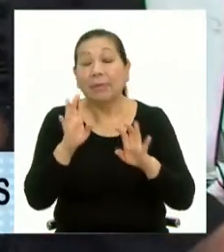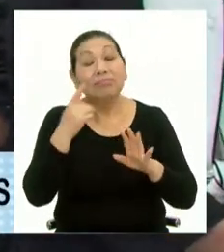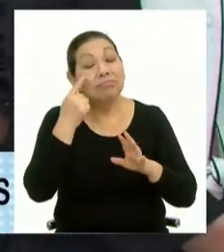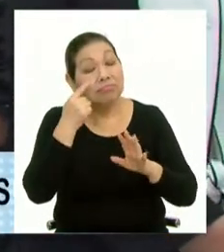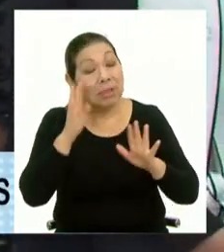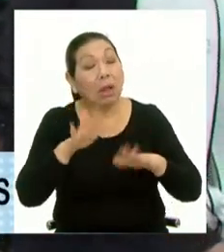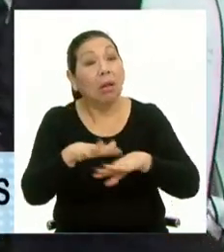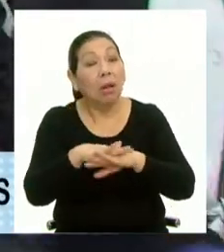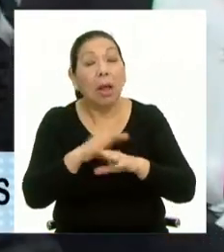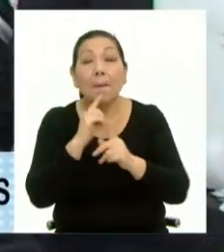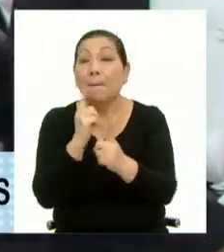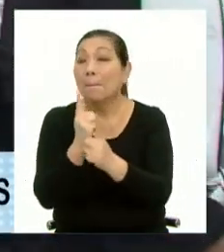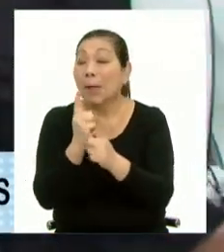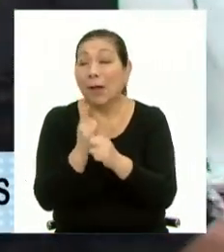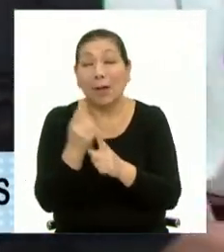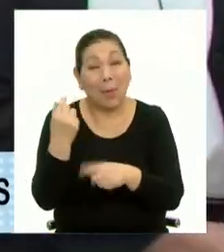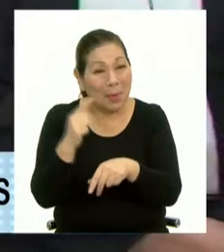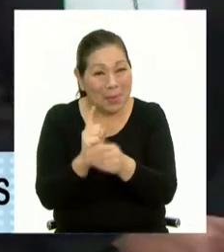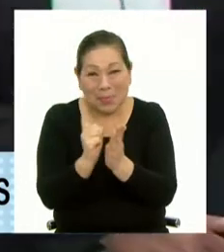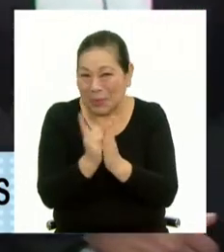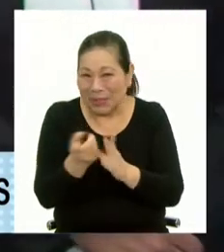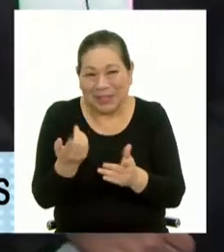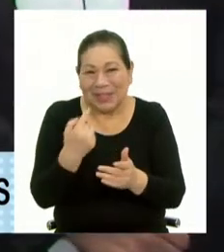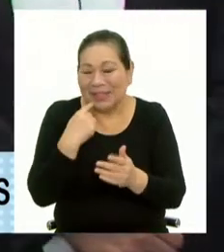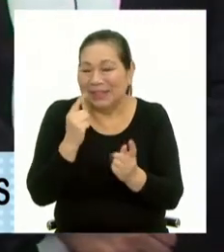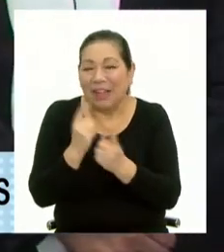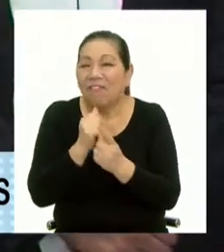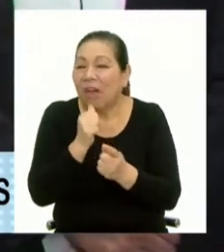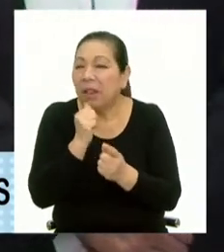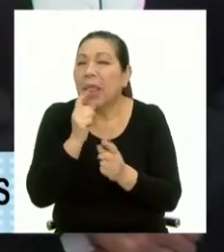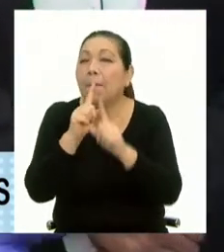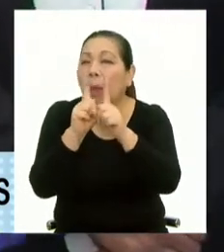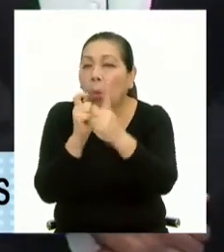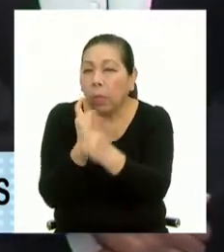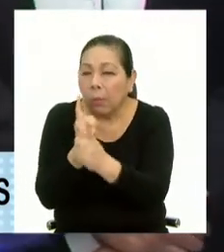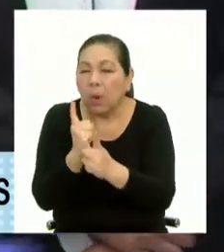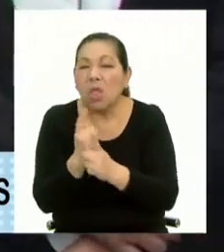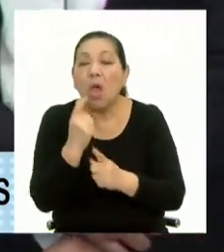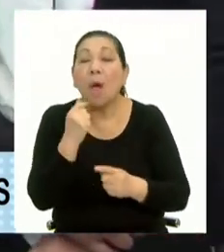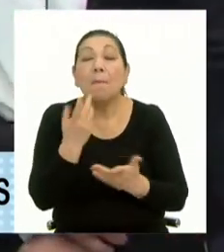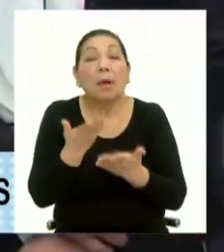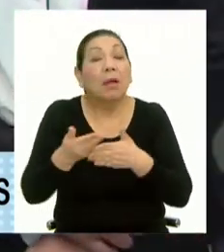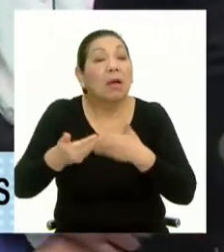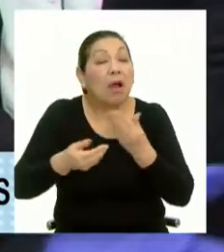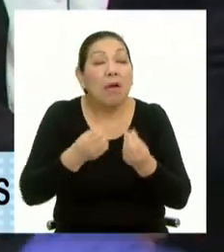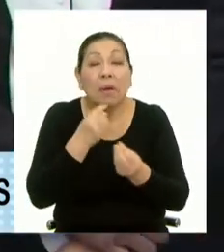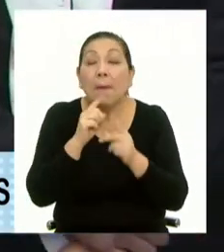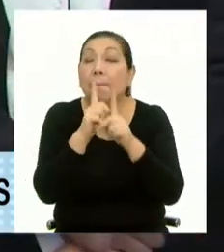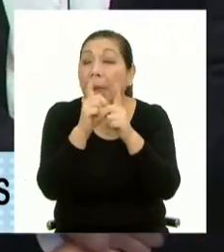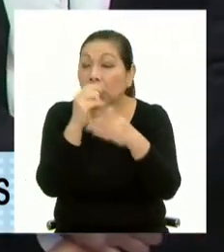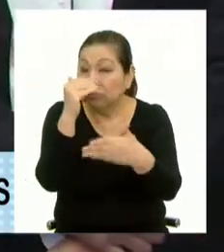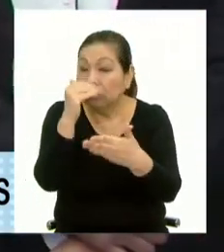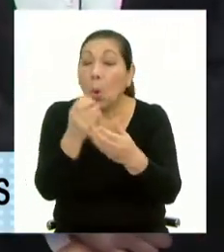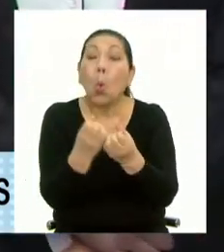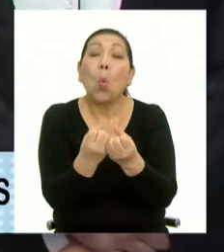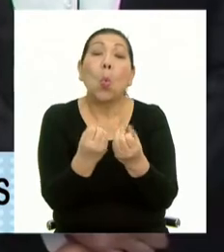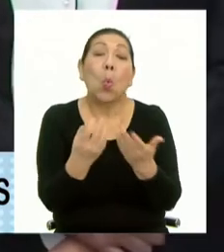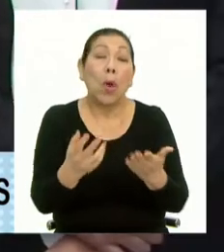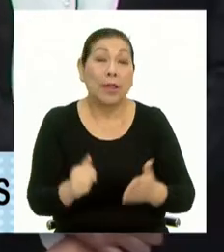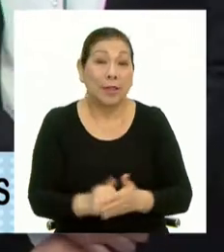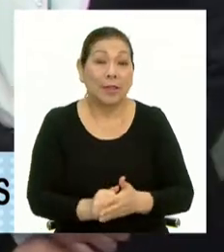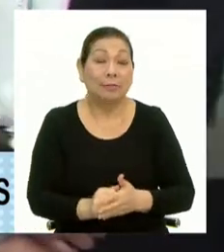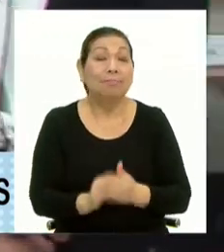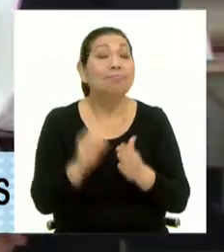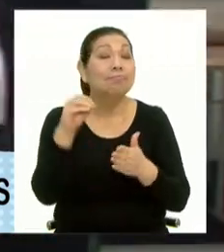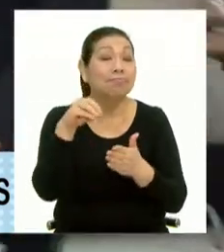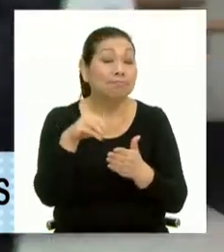Como le digo, ha sido una intervención hace pocas horas nada más y acá la Policía Nacional lo que da es a conocer, dada la cantidad, ¿no? Y vamos